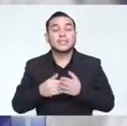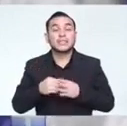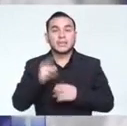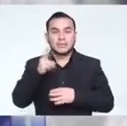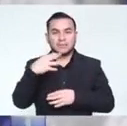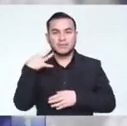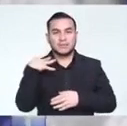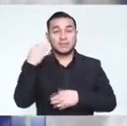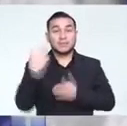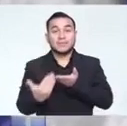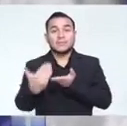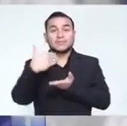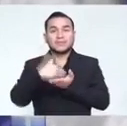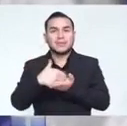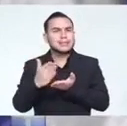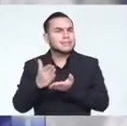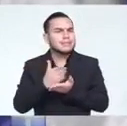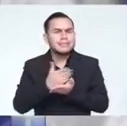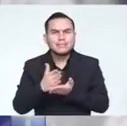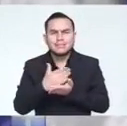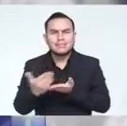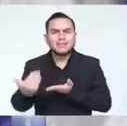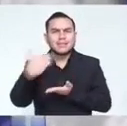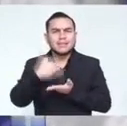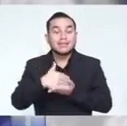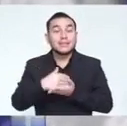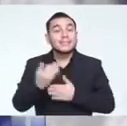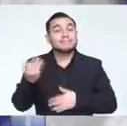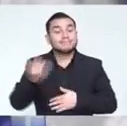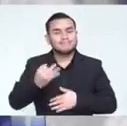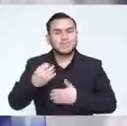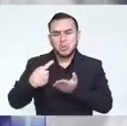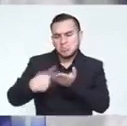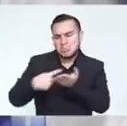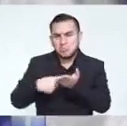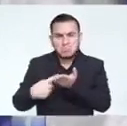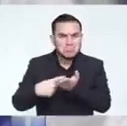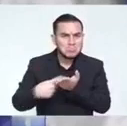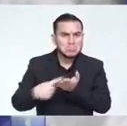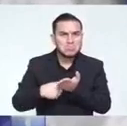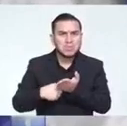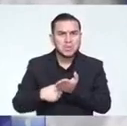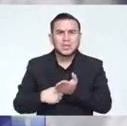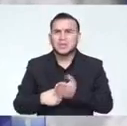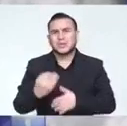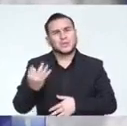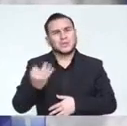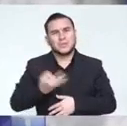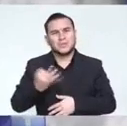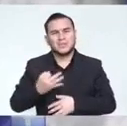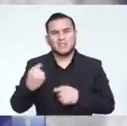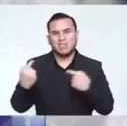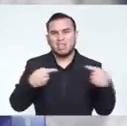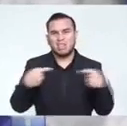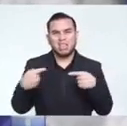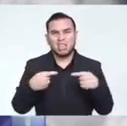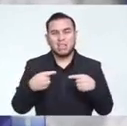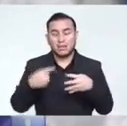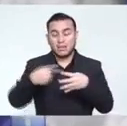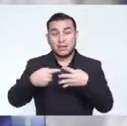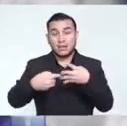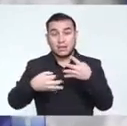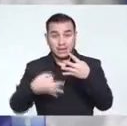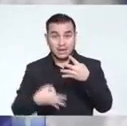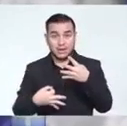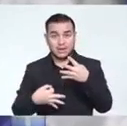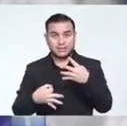no asistieron, era que lo que necesitamos es platicar y dialogar con ellos, y no necesariamente no encuentro una ley que diga de que tiene que